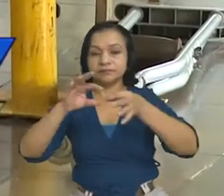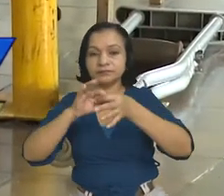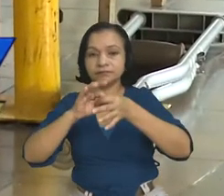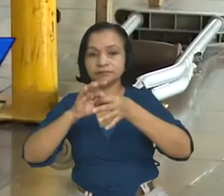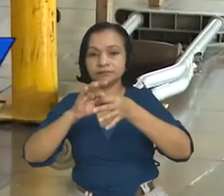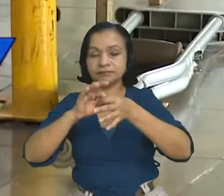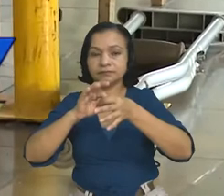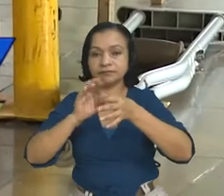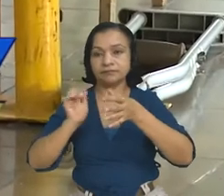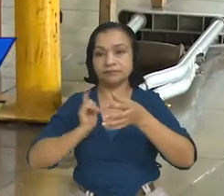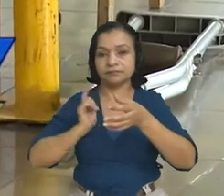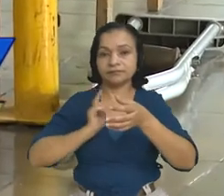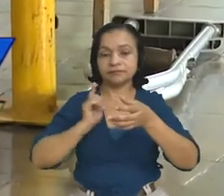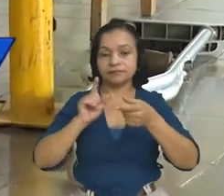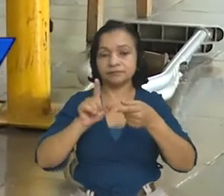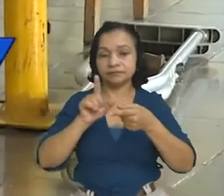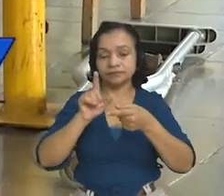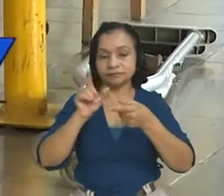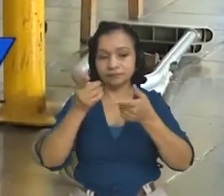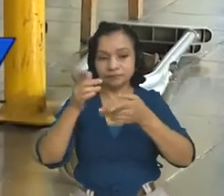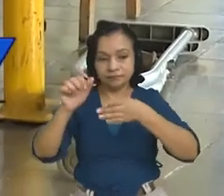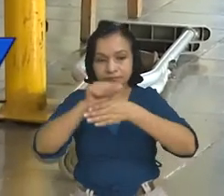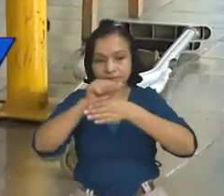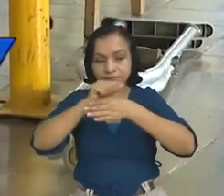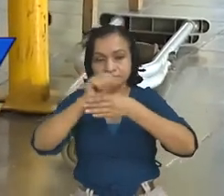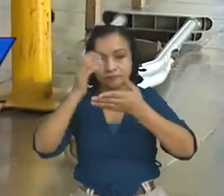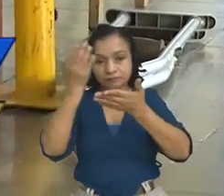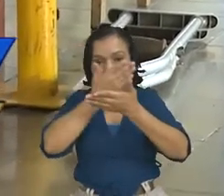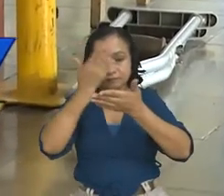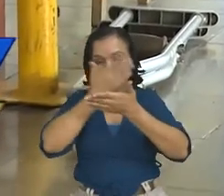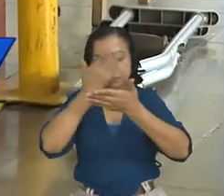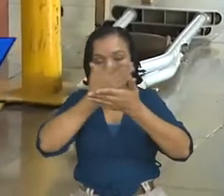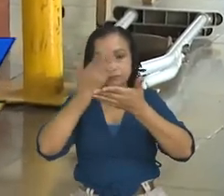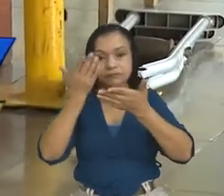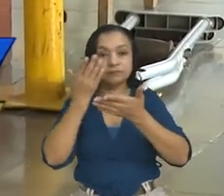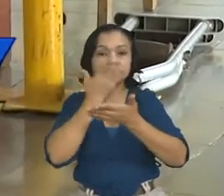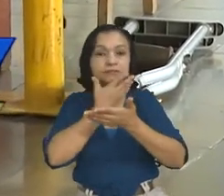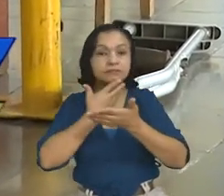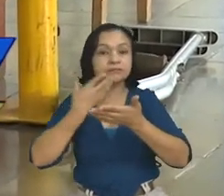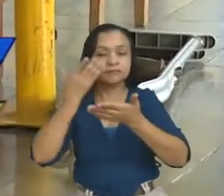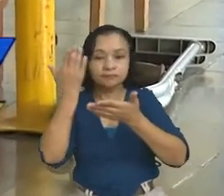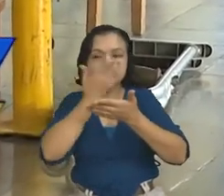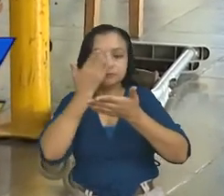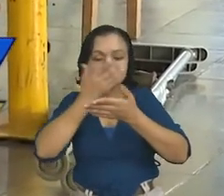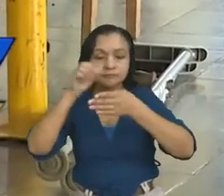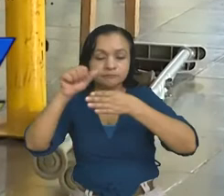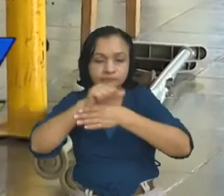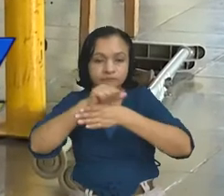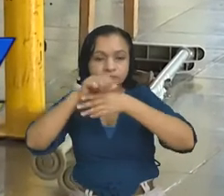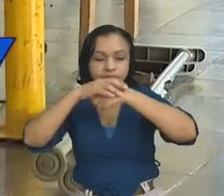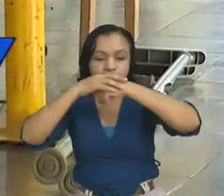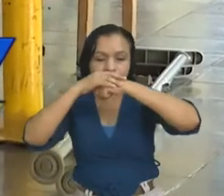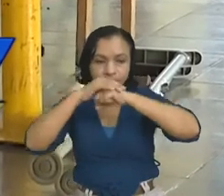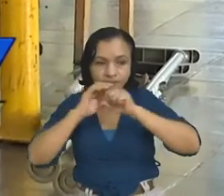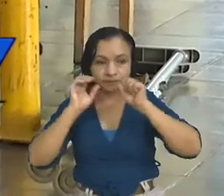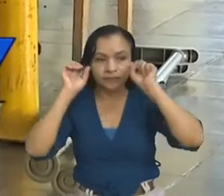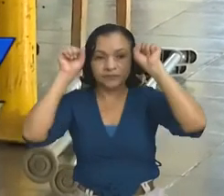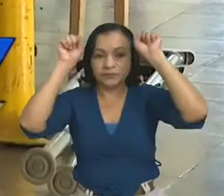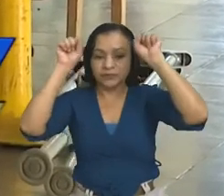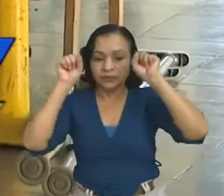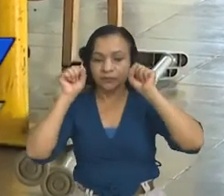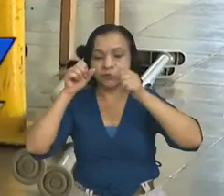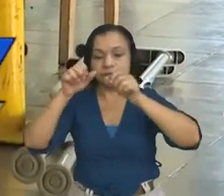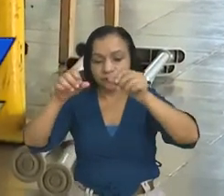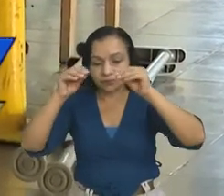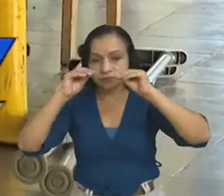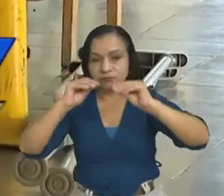esto, tenemos una licenciatura en fisioterapia en donde estudiantes jóvenes están cursando este proceso en nuestro actual